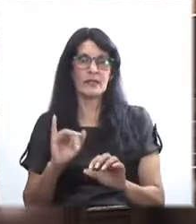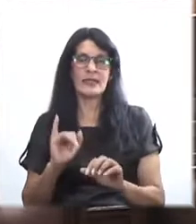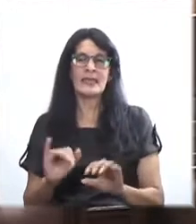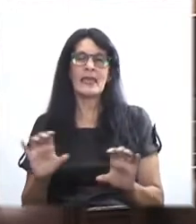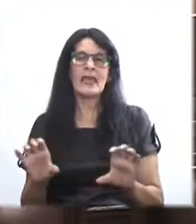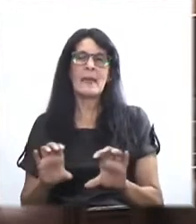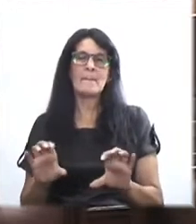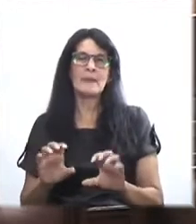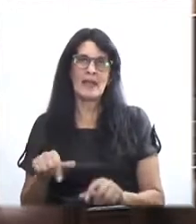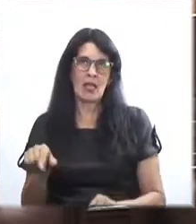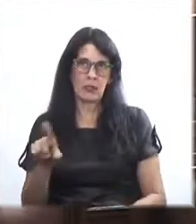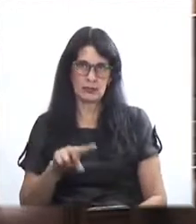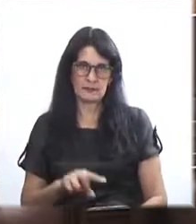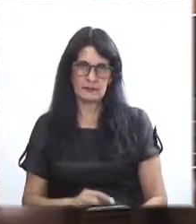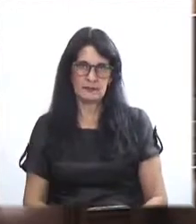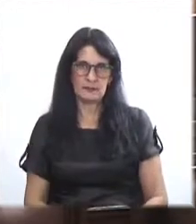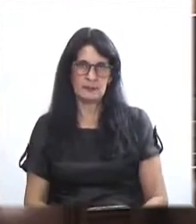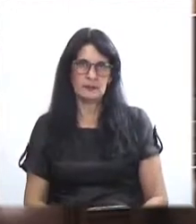empleadores.